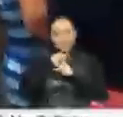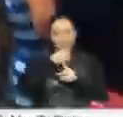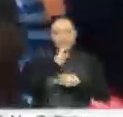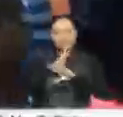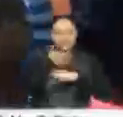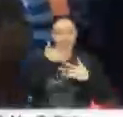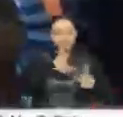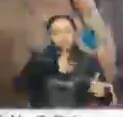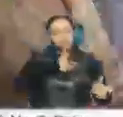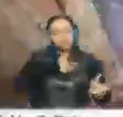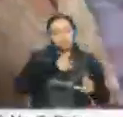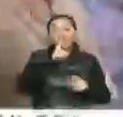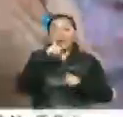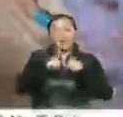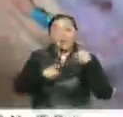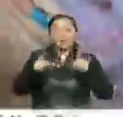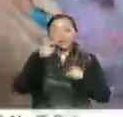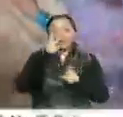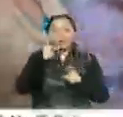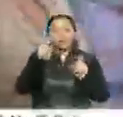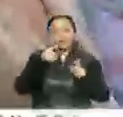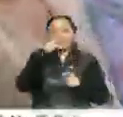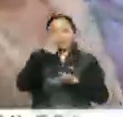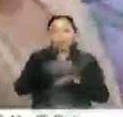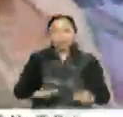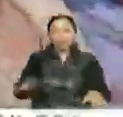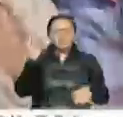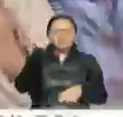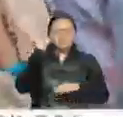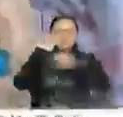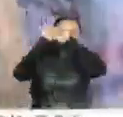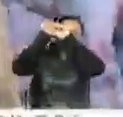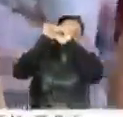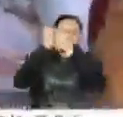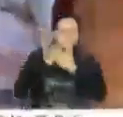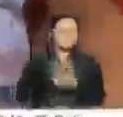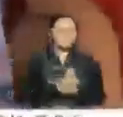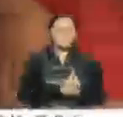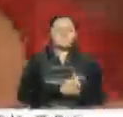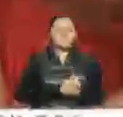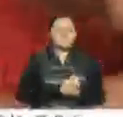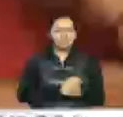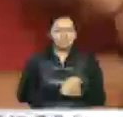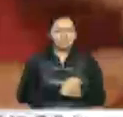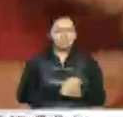los delincuentes, algunos de los cuales usaron niños y mujeres como escudos.